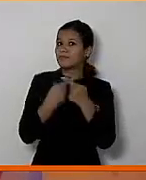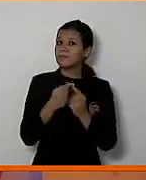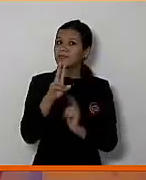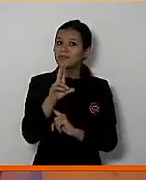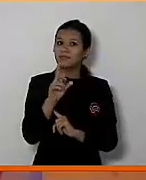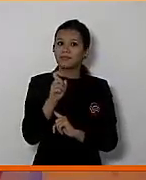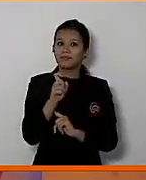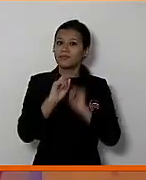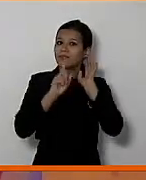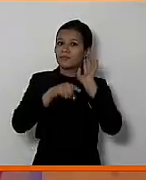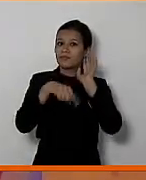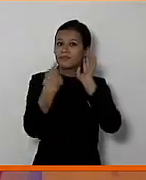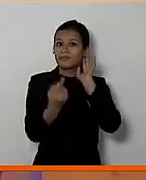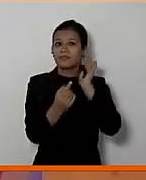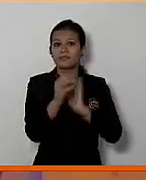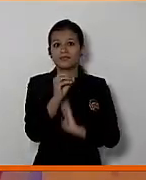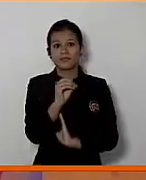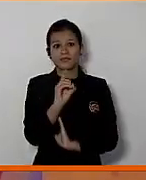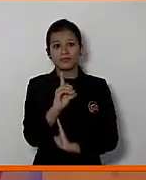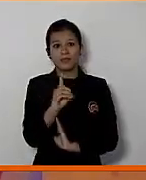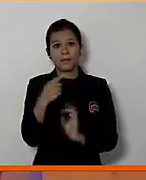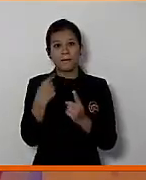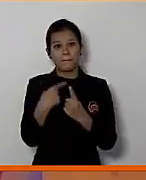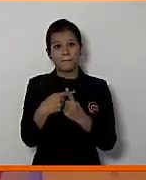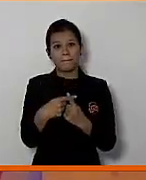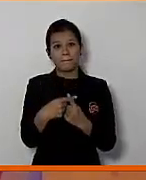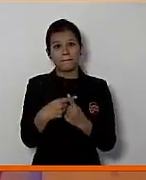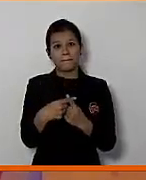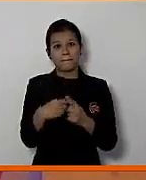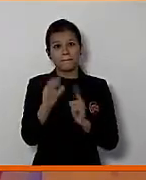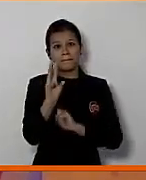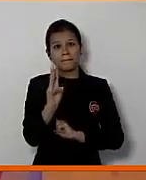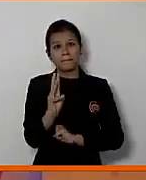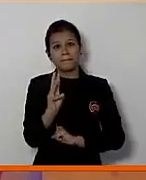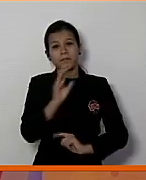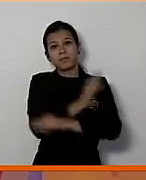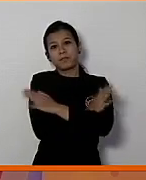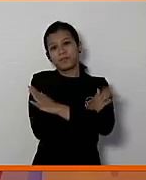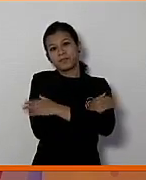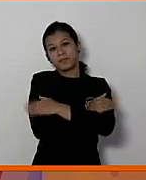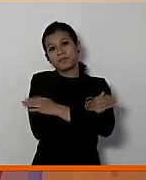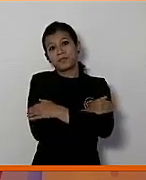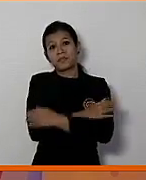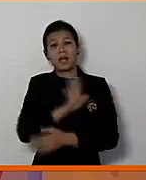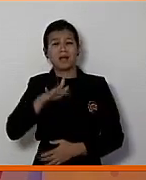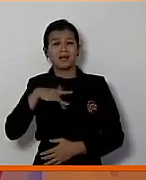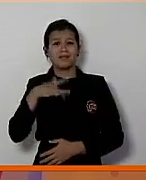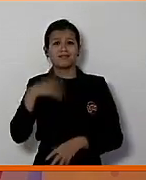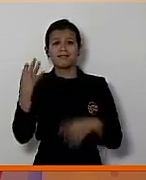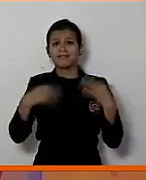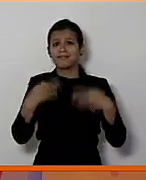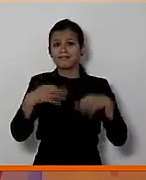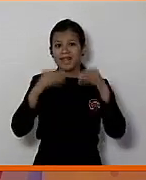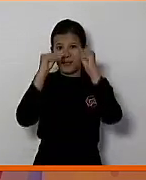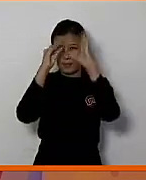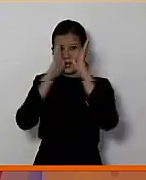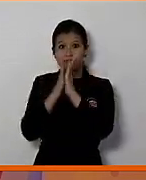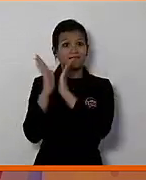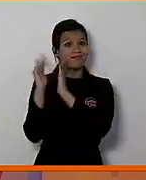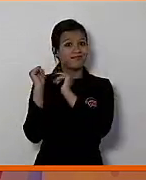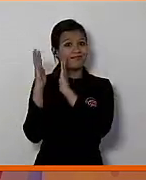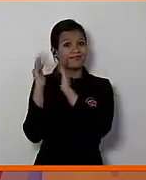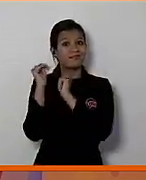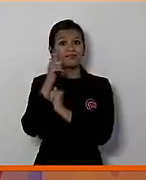X 2X y para más 1, 01 más 6. Felicidades, me despido deseándoles una linda mañana lleno